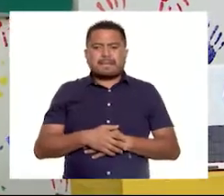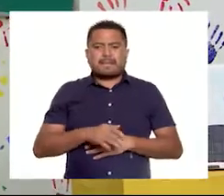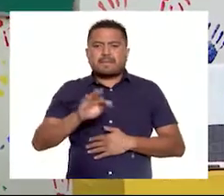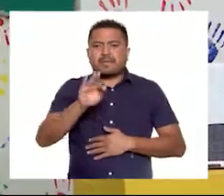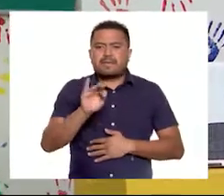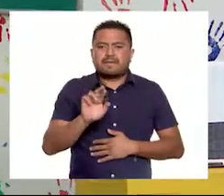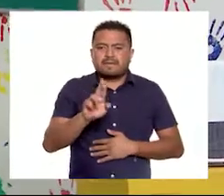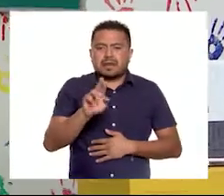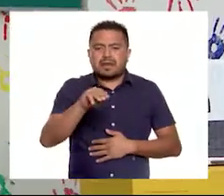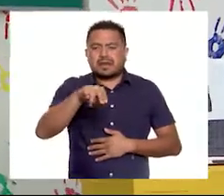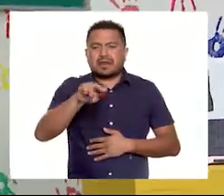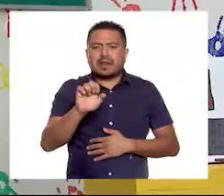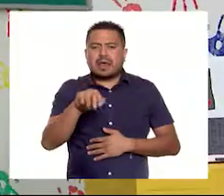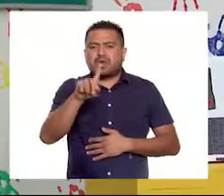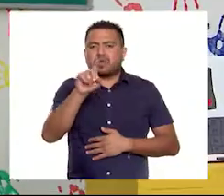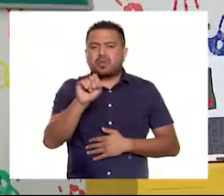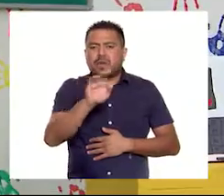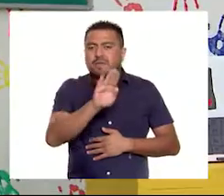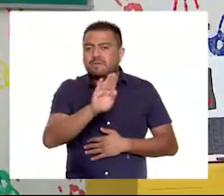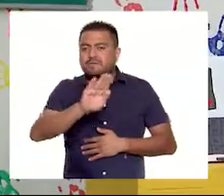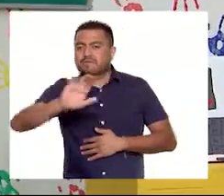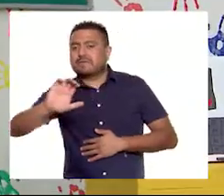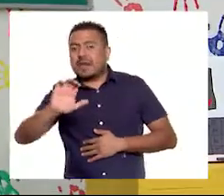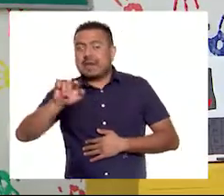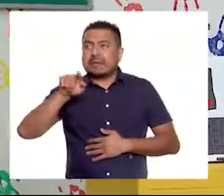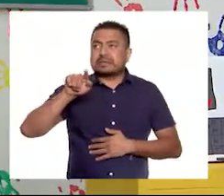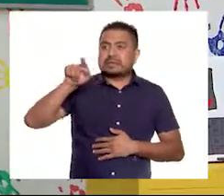de Fernando de Baja California.